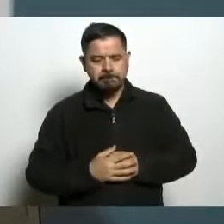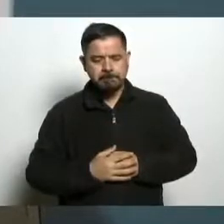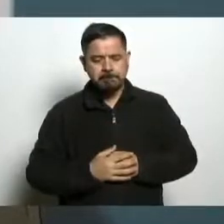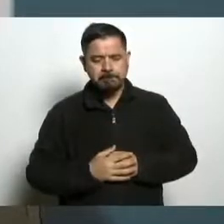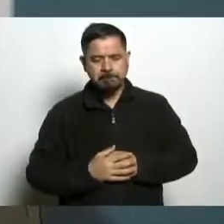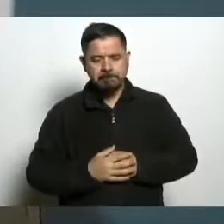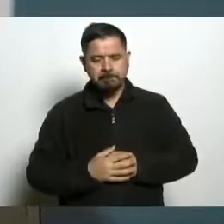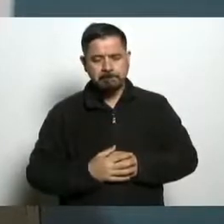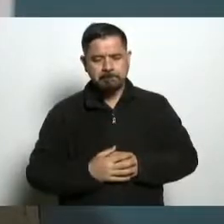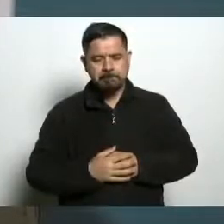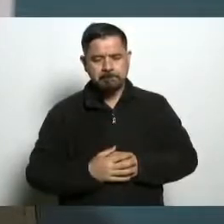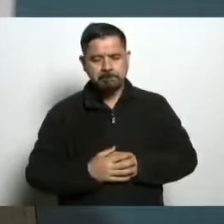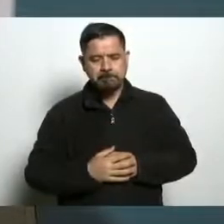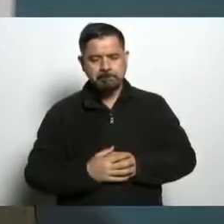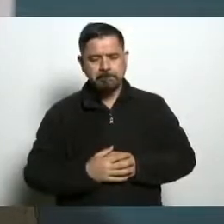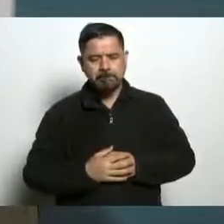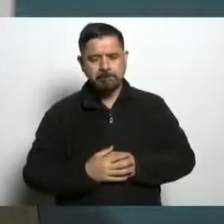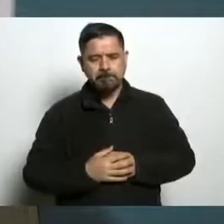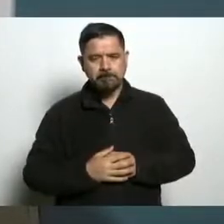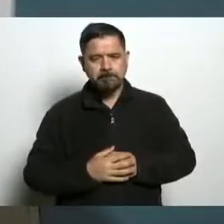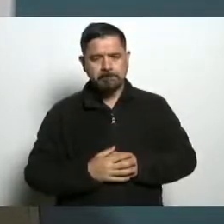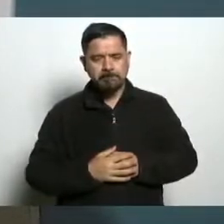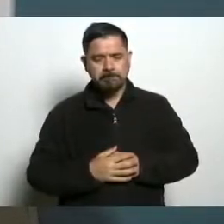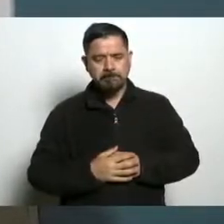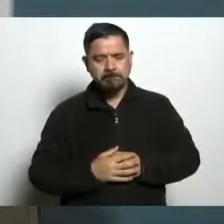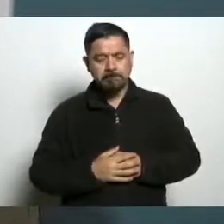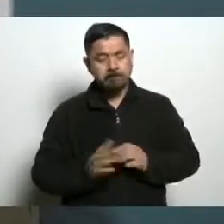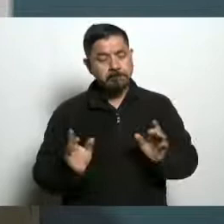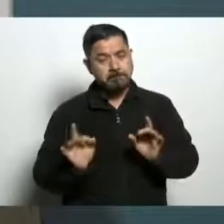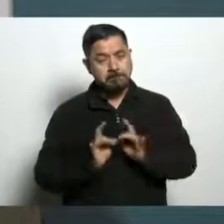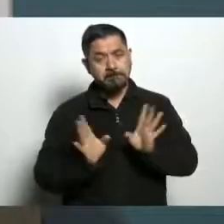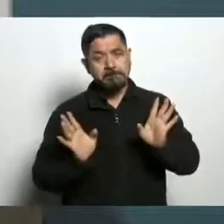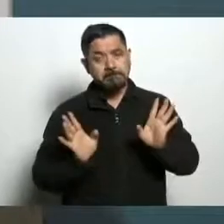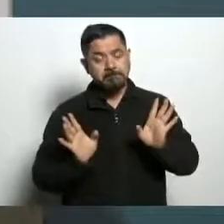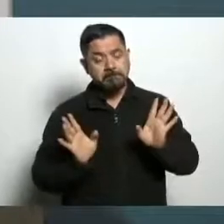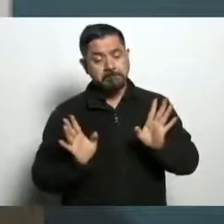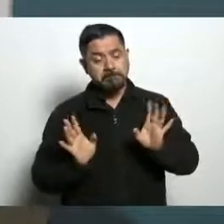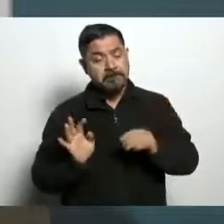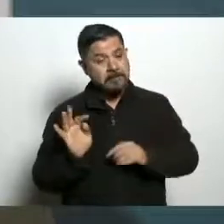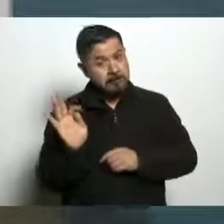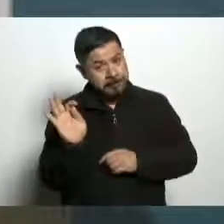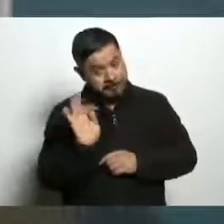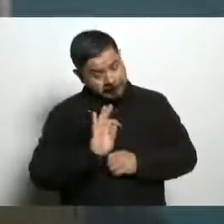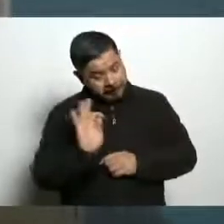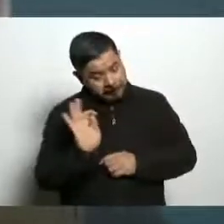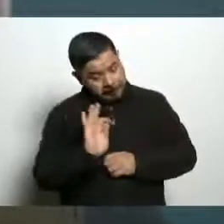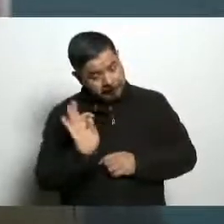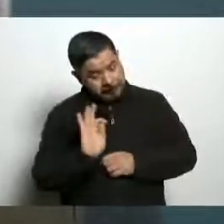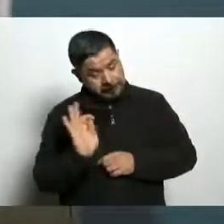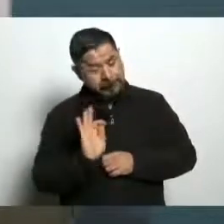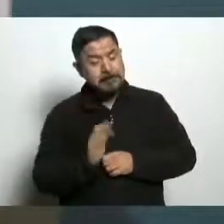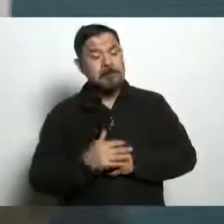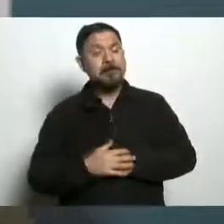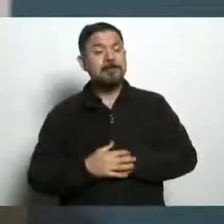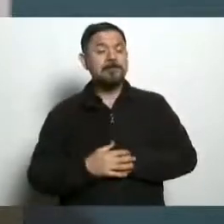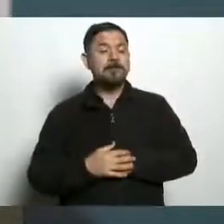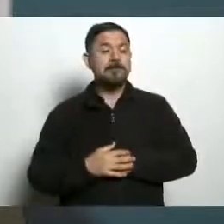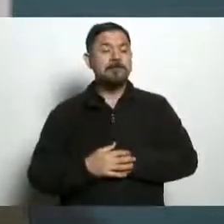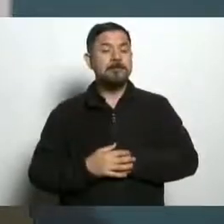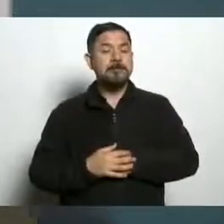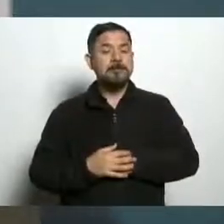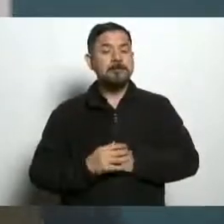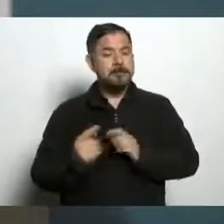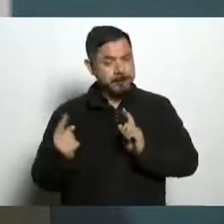no descarto la posibilidad de que tengamos un